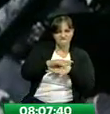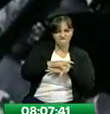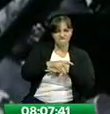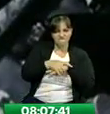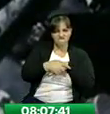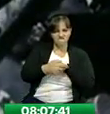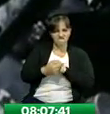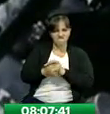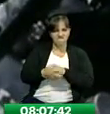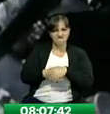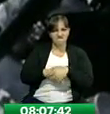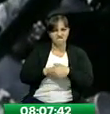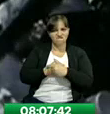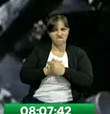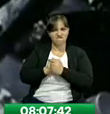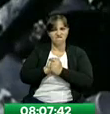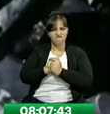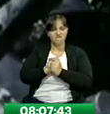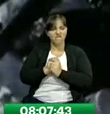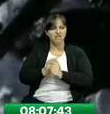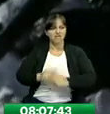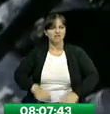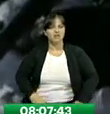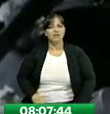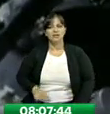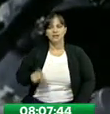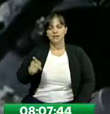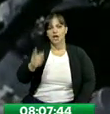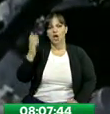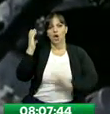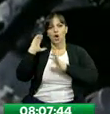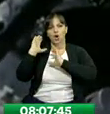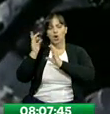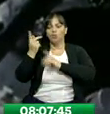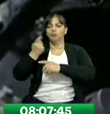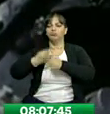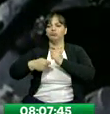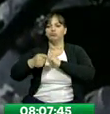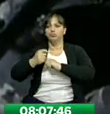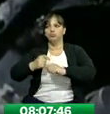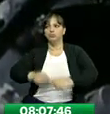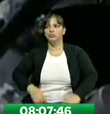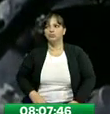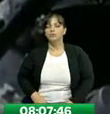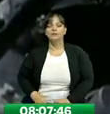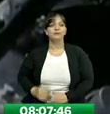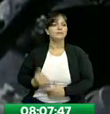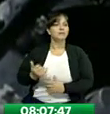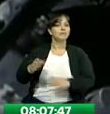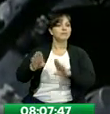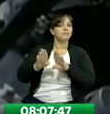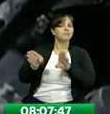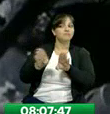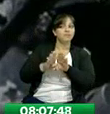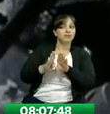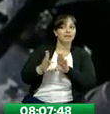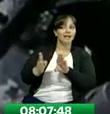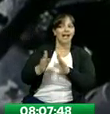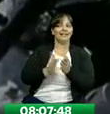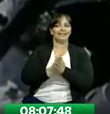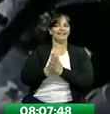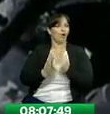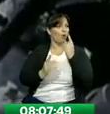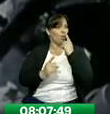realmente se ve que llega un cliente a comprar el dueño abre la puerta y de allí que los delincuentes aprovechan para